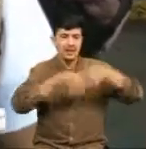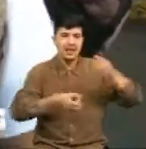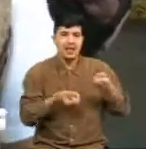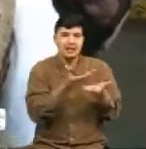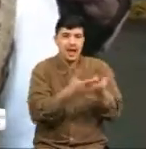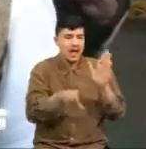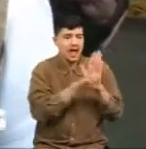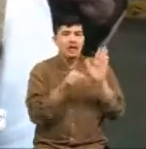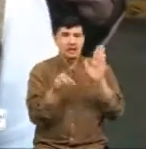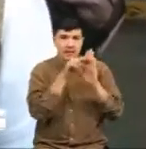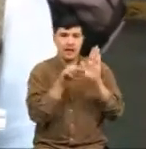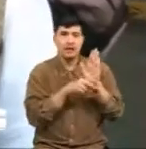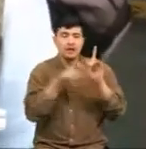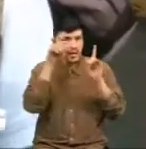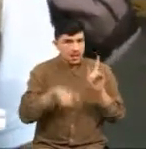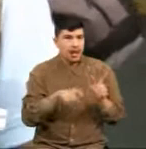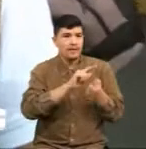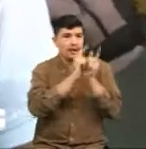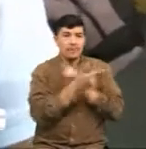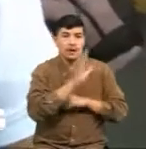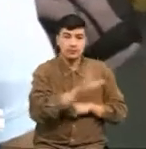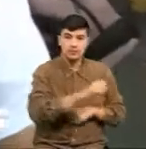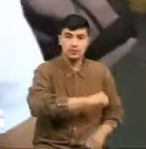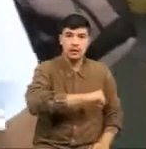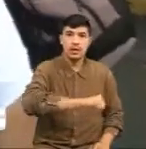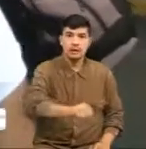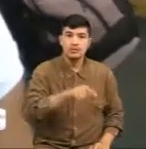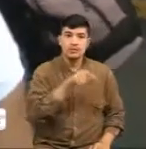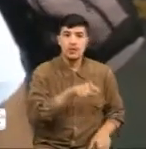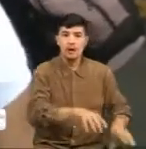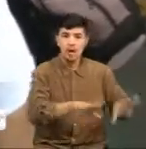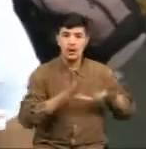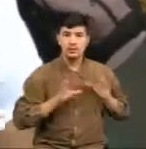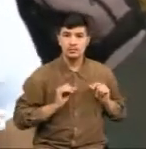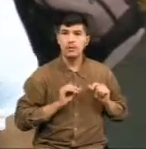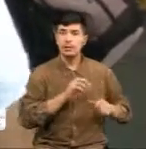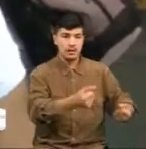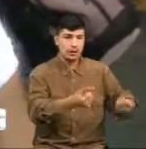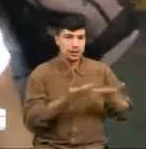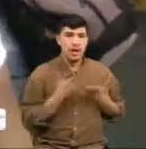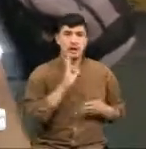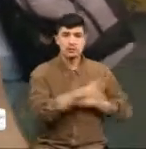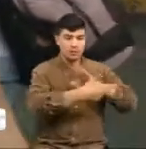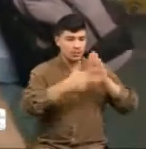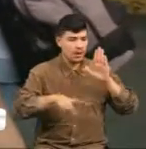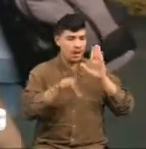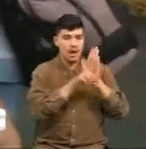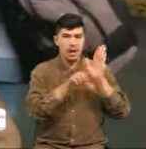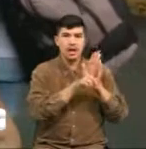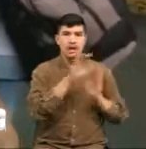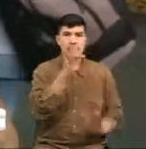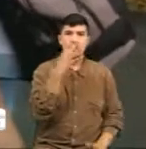la norma, se debe ratificar en que esos derechos han sido adquiridos, esos derechos nos los dieron ellos bajo una ley que es la